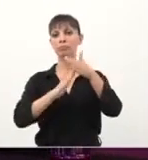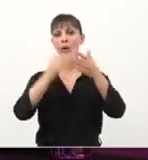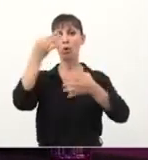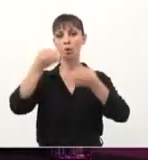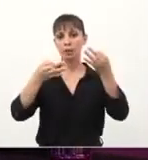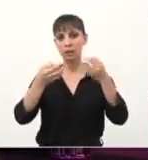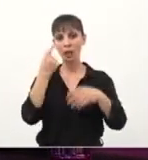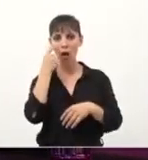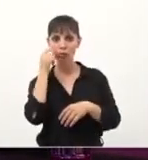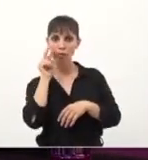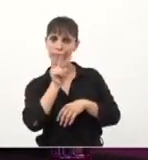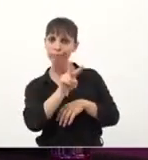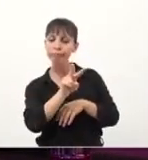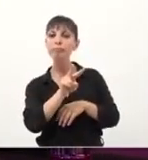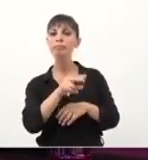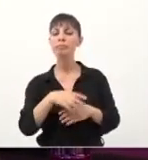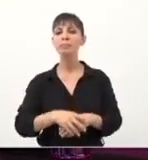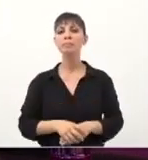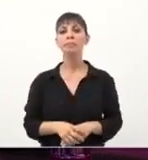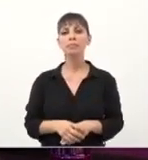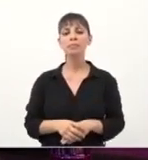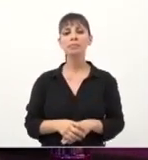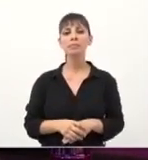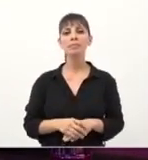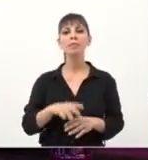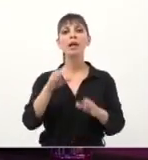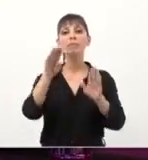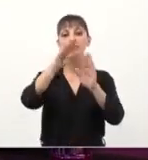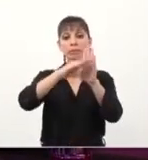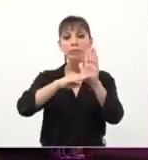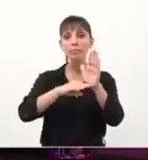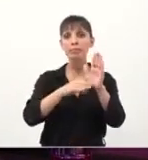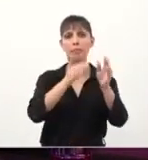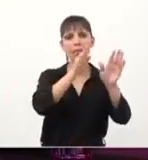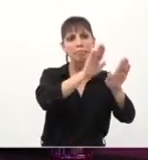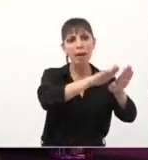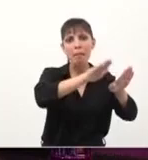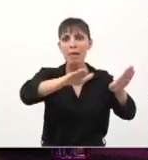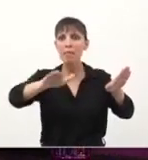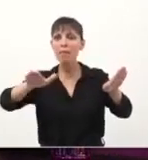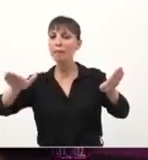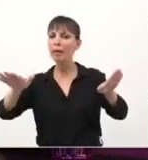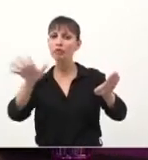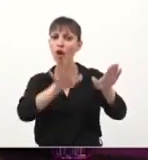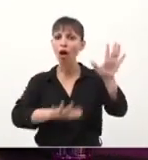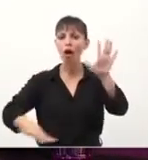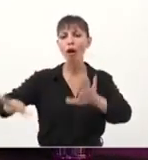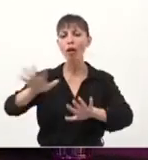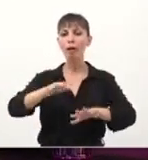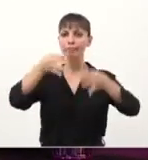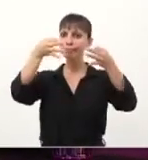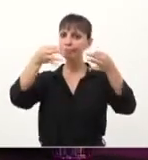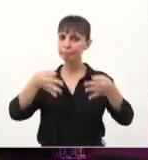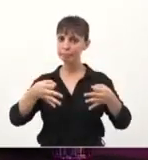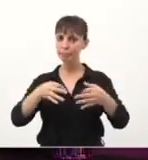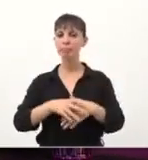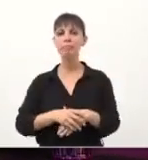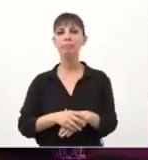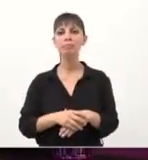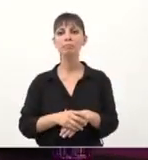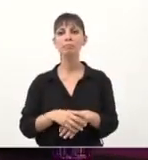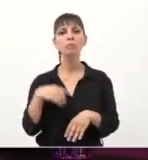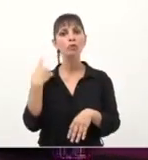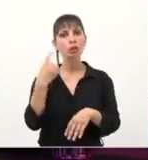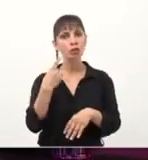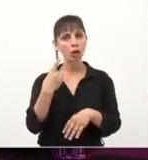de Justicia porteña, y la disposición de atriles está todo y todo rubricado. Así que estamos ahí perfecto.